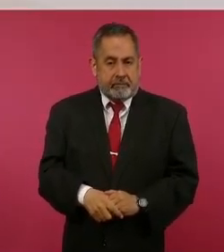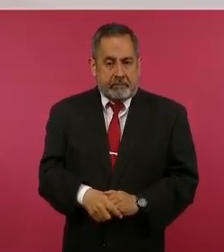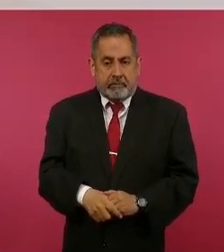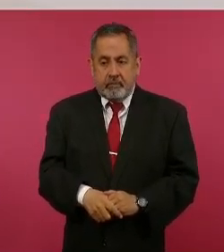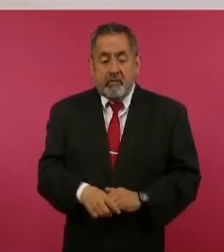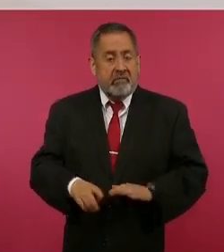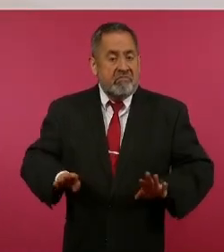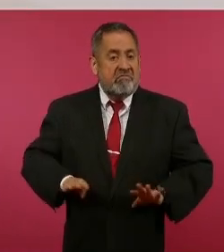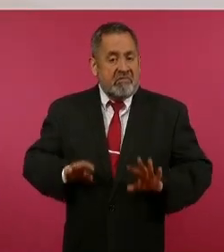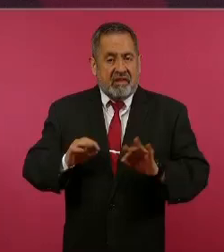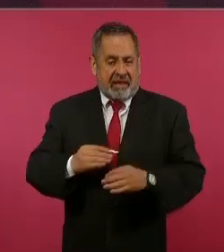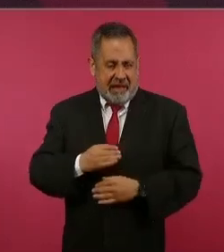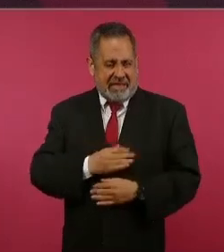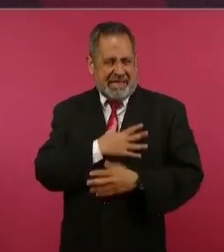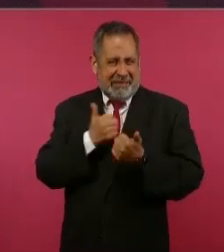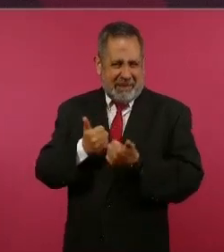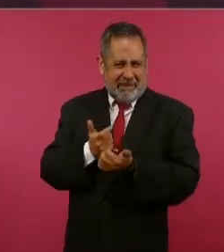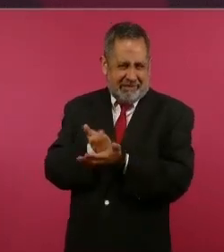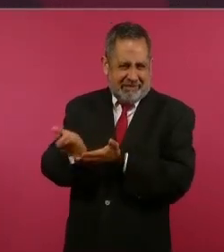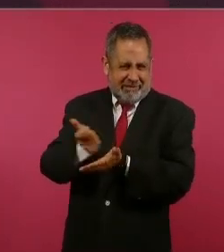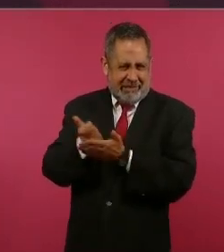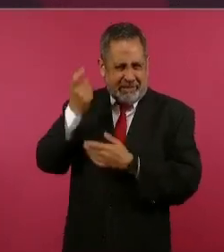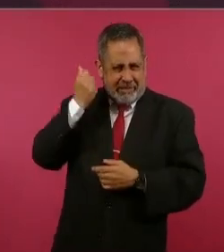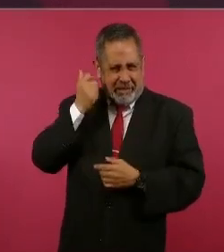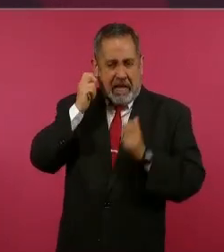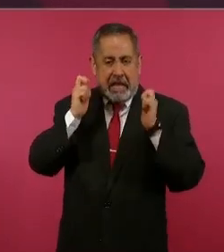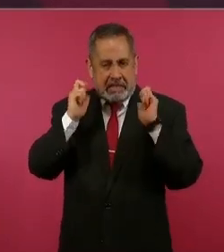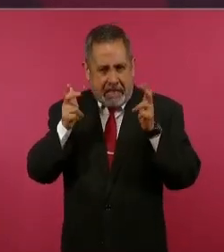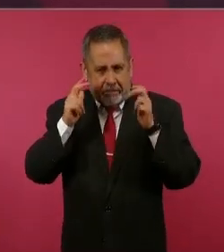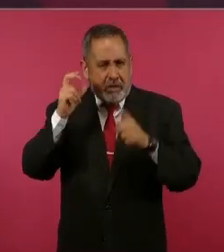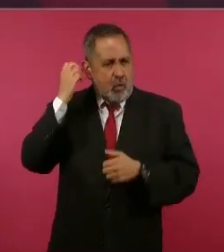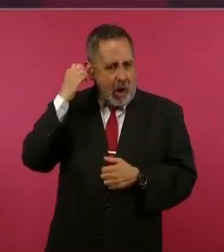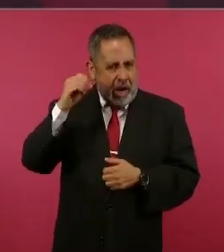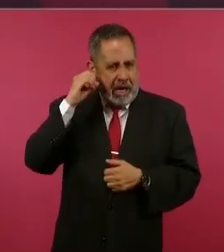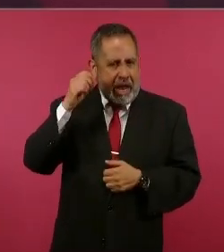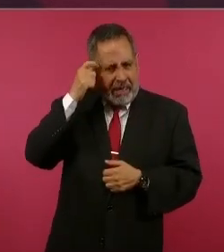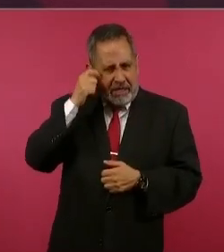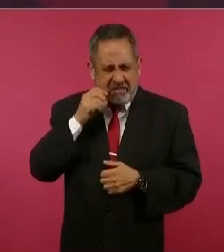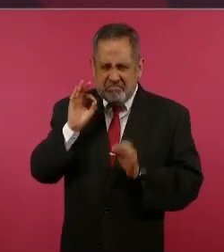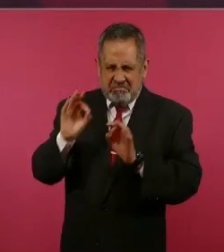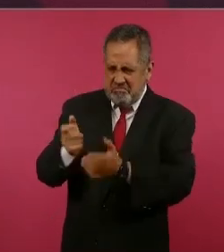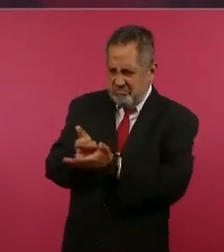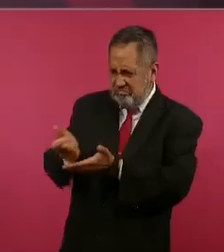beneficiarios de programas de bienestar en Chiapas, en Oaxaca, en Guerrero,